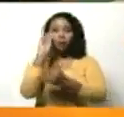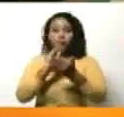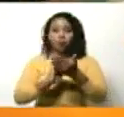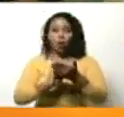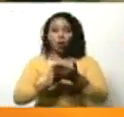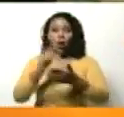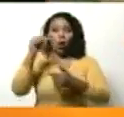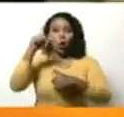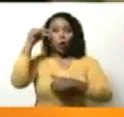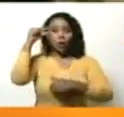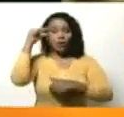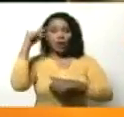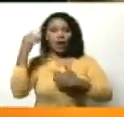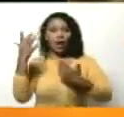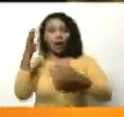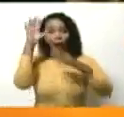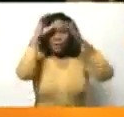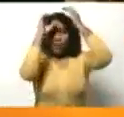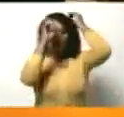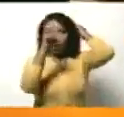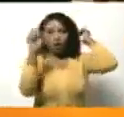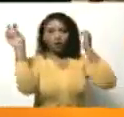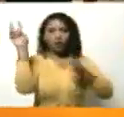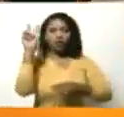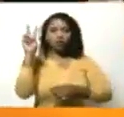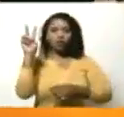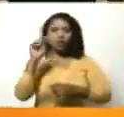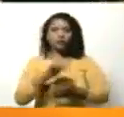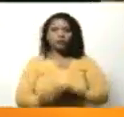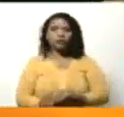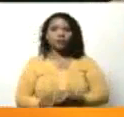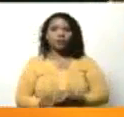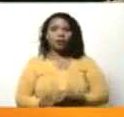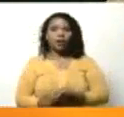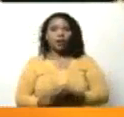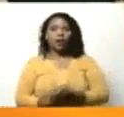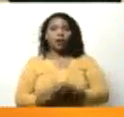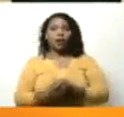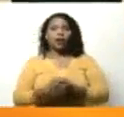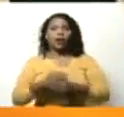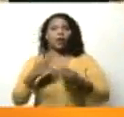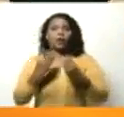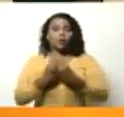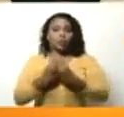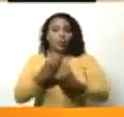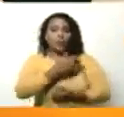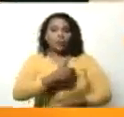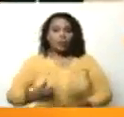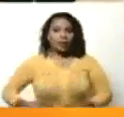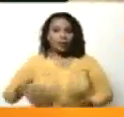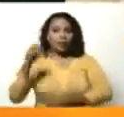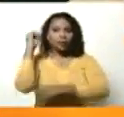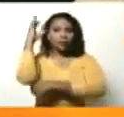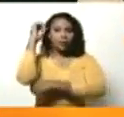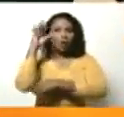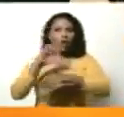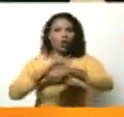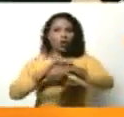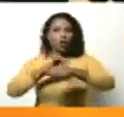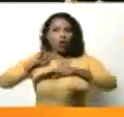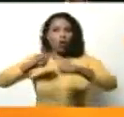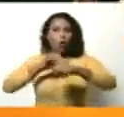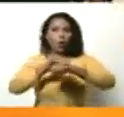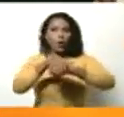el día de hoy el embajador Benedetti también se reúna con el presidente del Parlamento Nacional, doctor